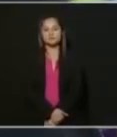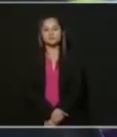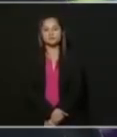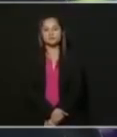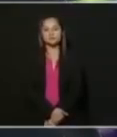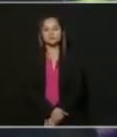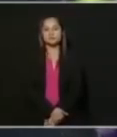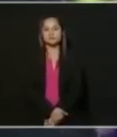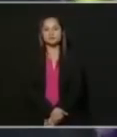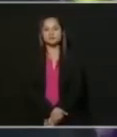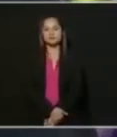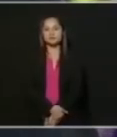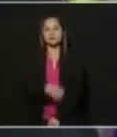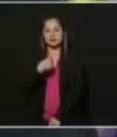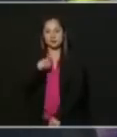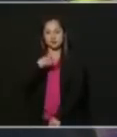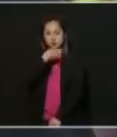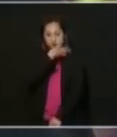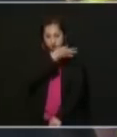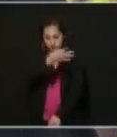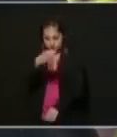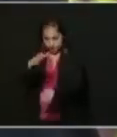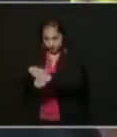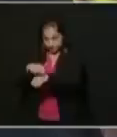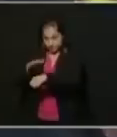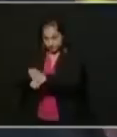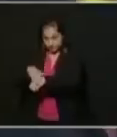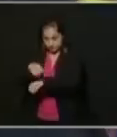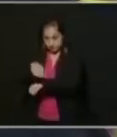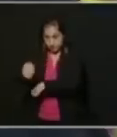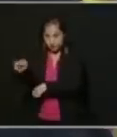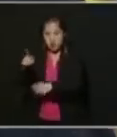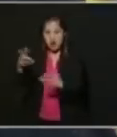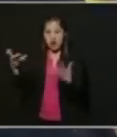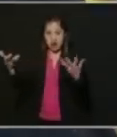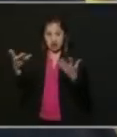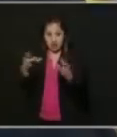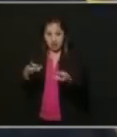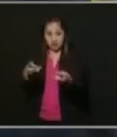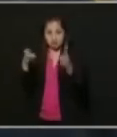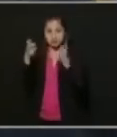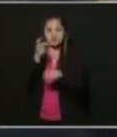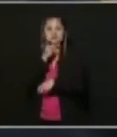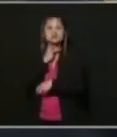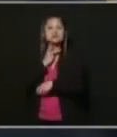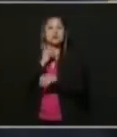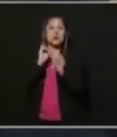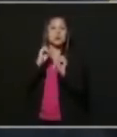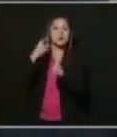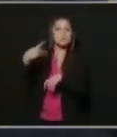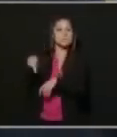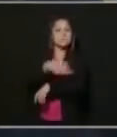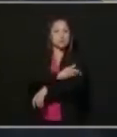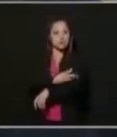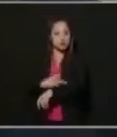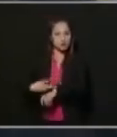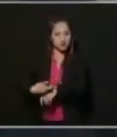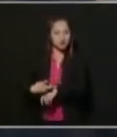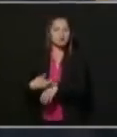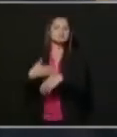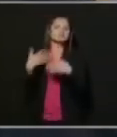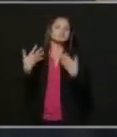se ocupan de estas prácticas ilegales y también a sus familiares, sobre